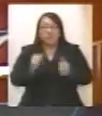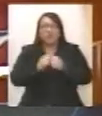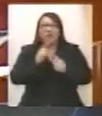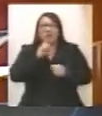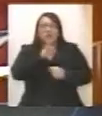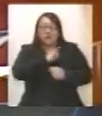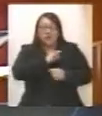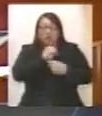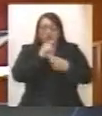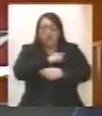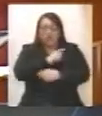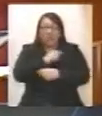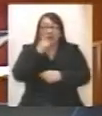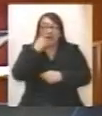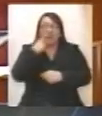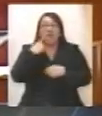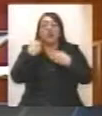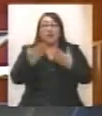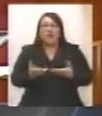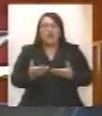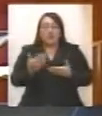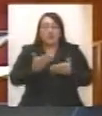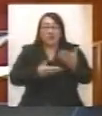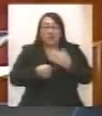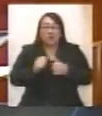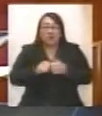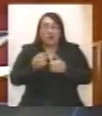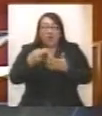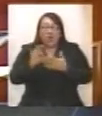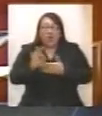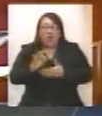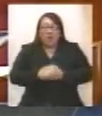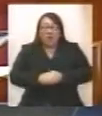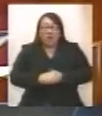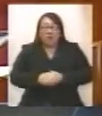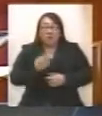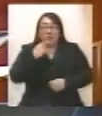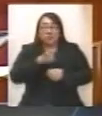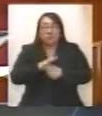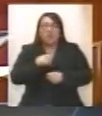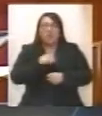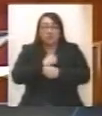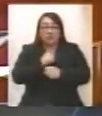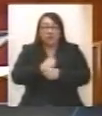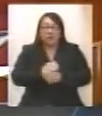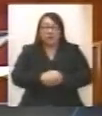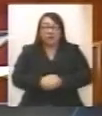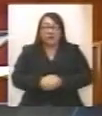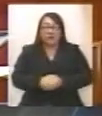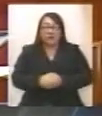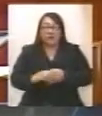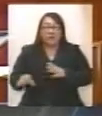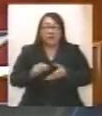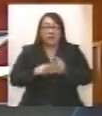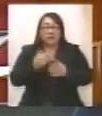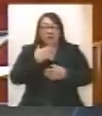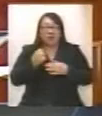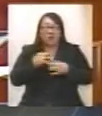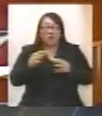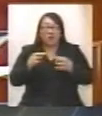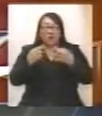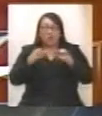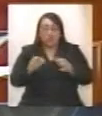instituciones fuertes que generen confianza y brinden servicios de calidad, cumpliremos nuestro propósito de generar mejores